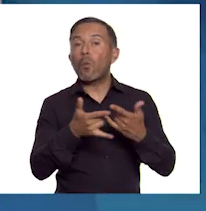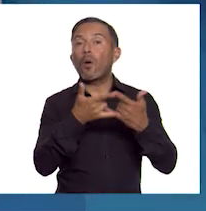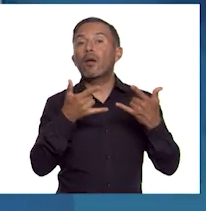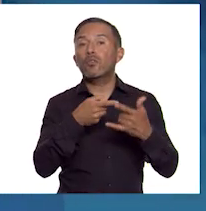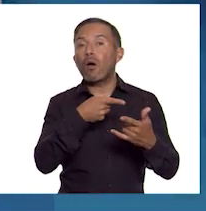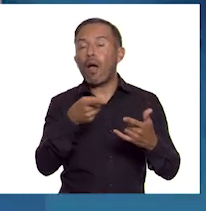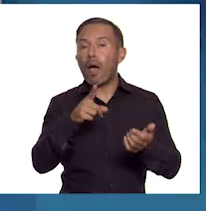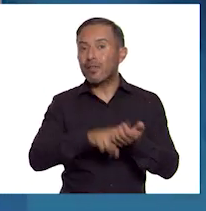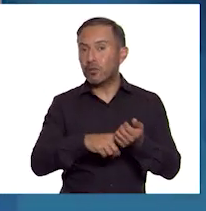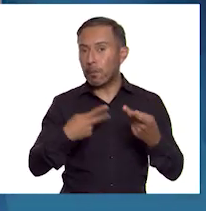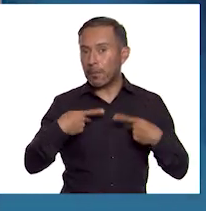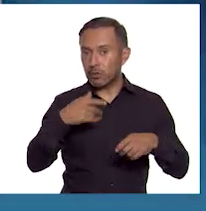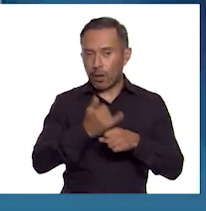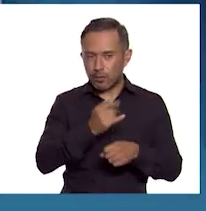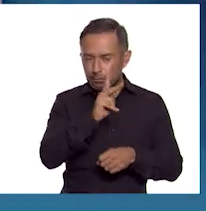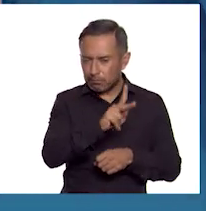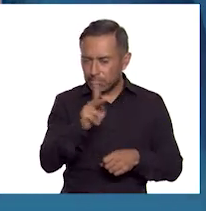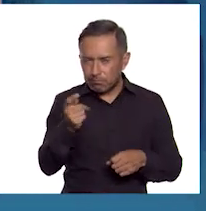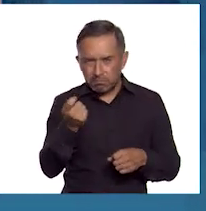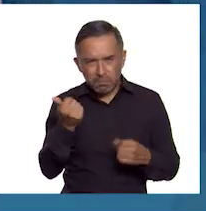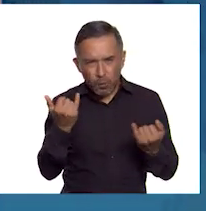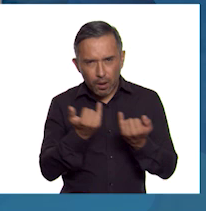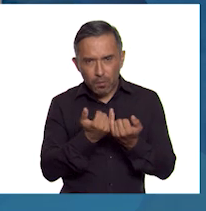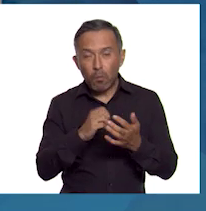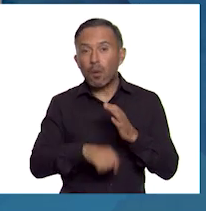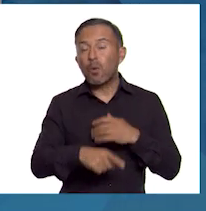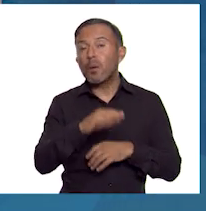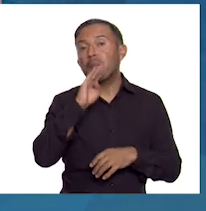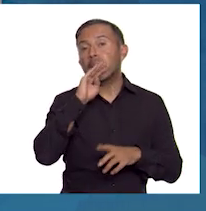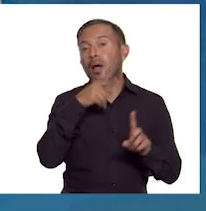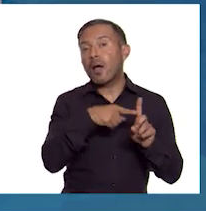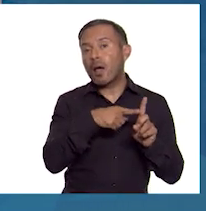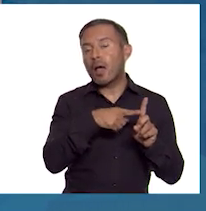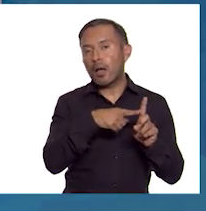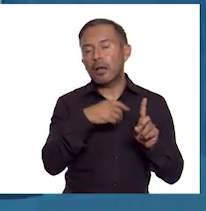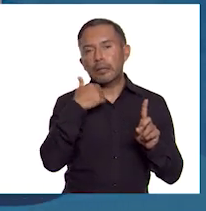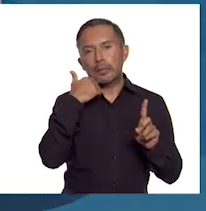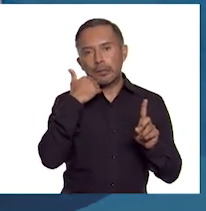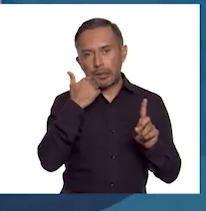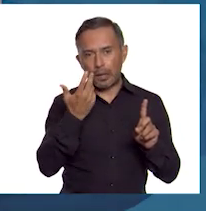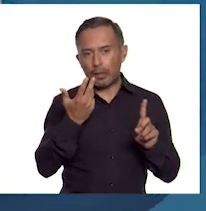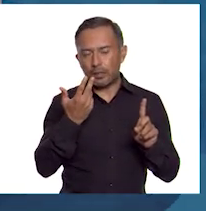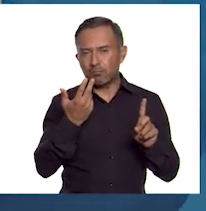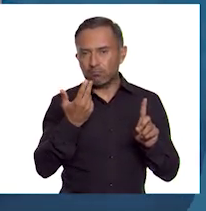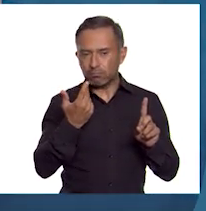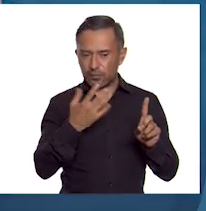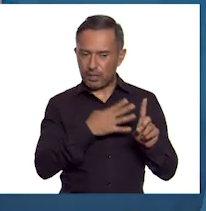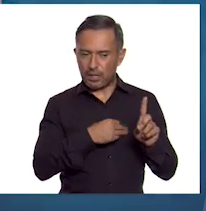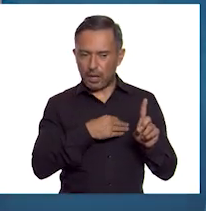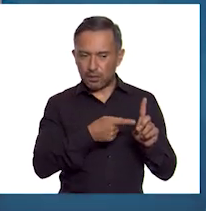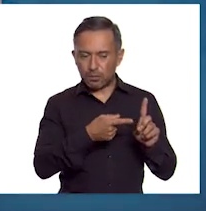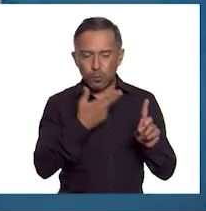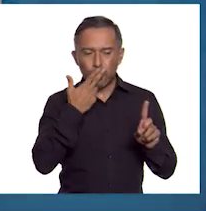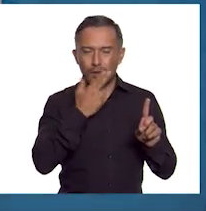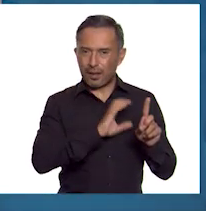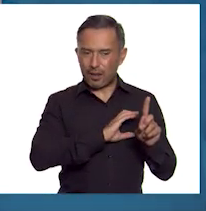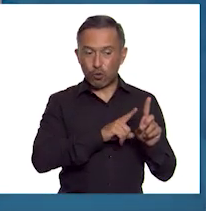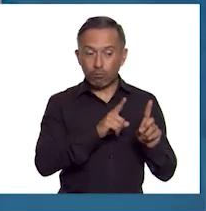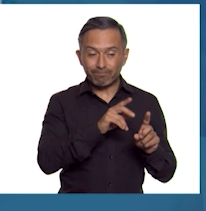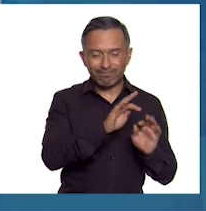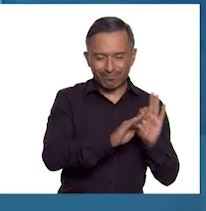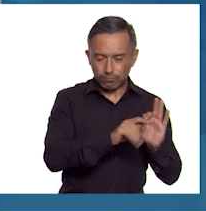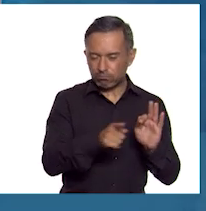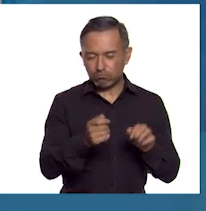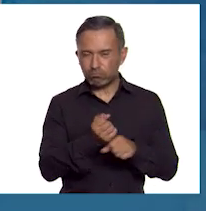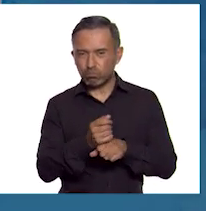personajes casi idénticos. Por ejemplo, hay una mamá que quiere de manera desigual a sus hijas y una de ellas la hace